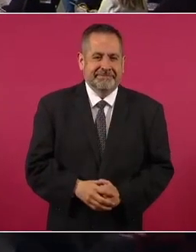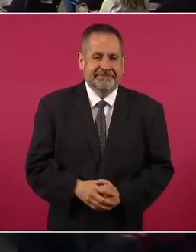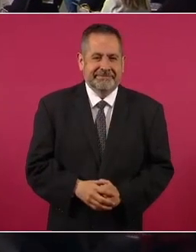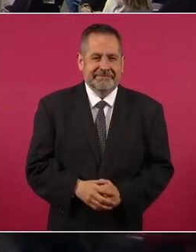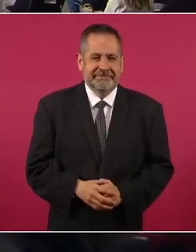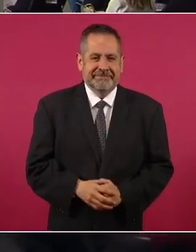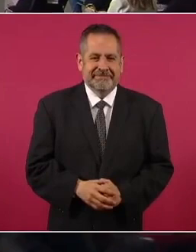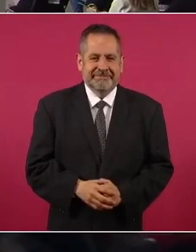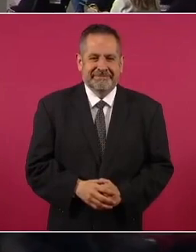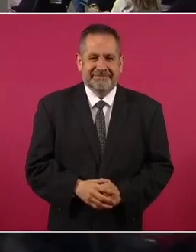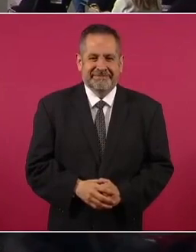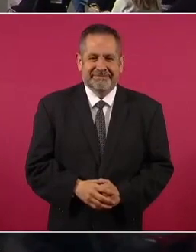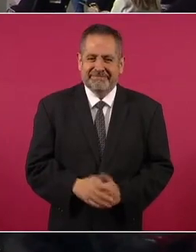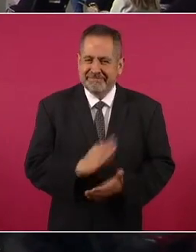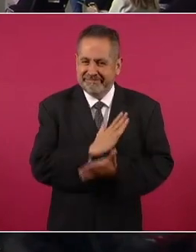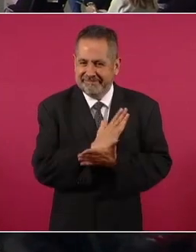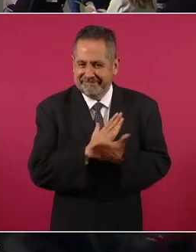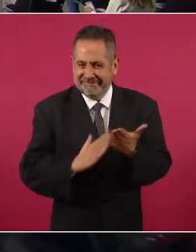Sí.